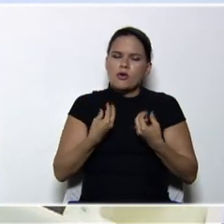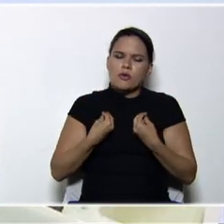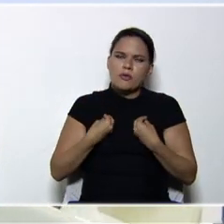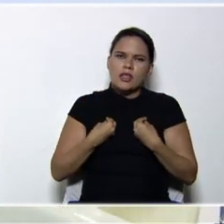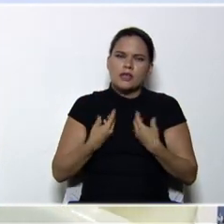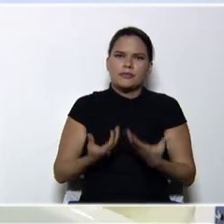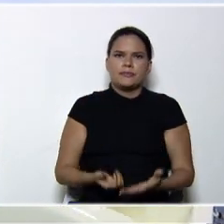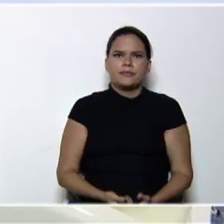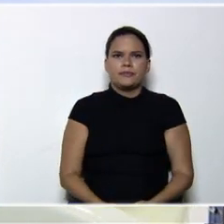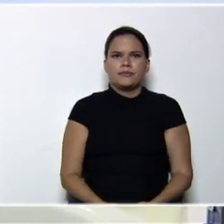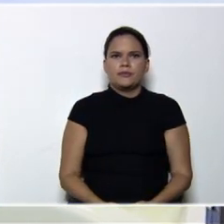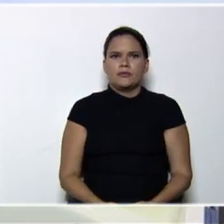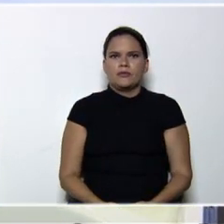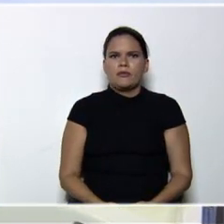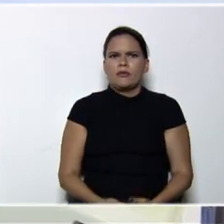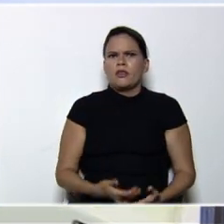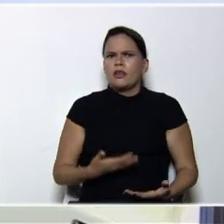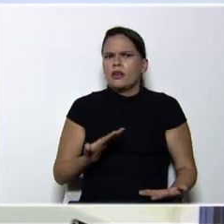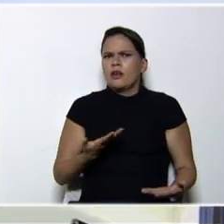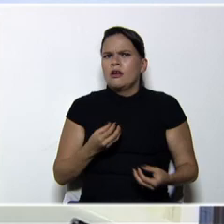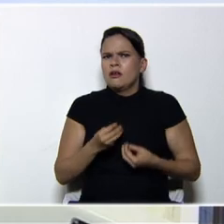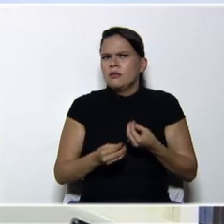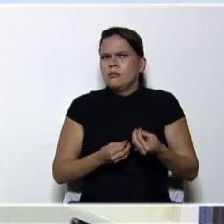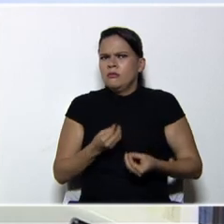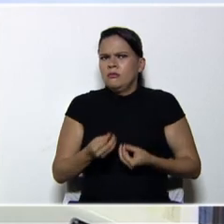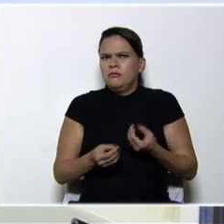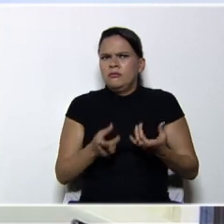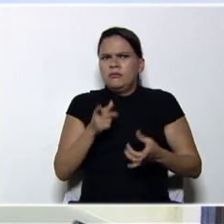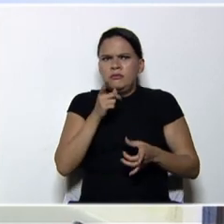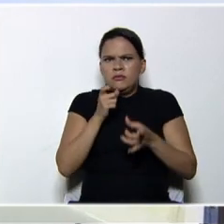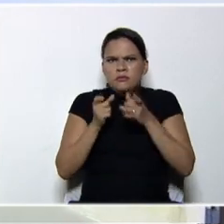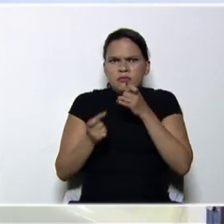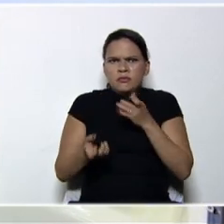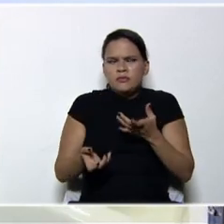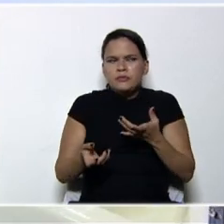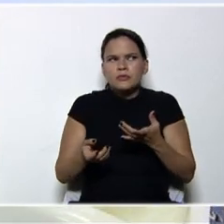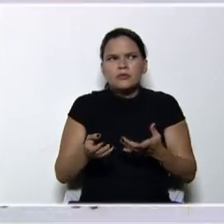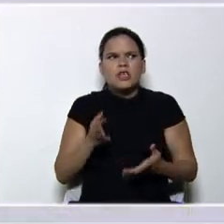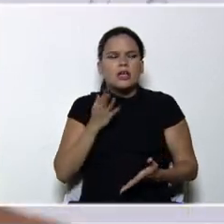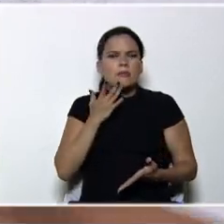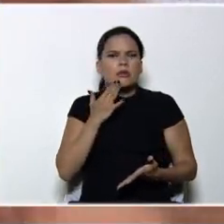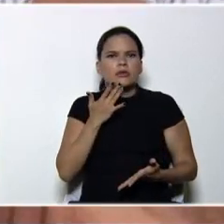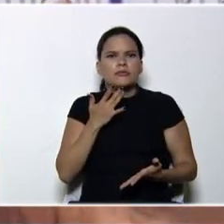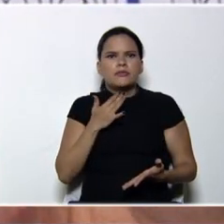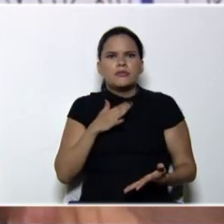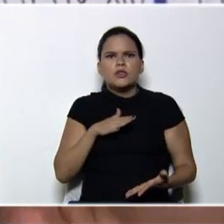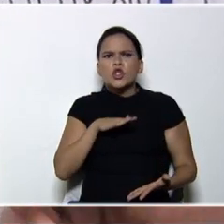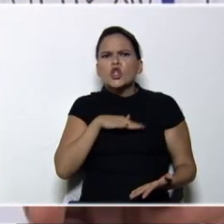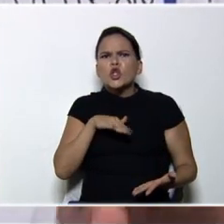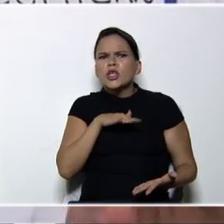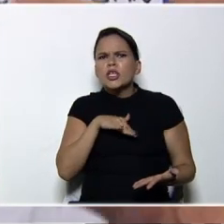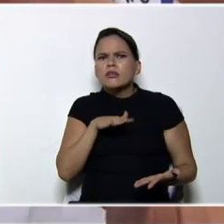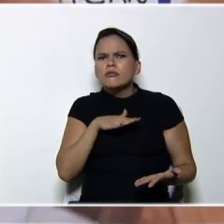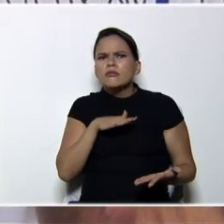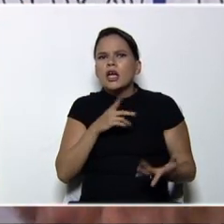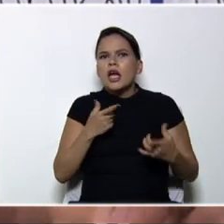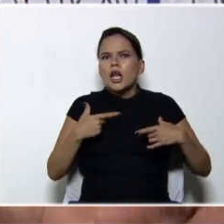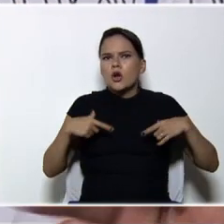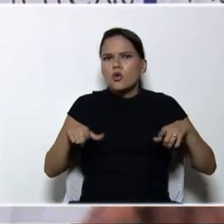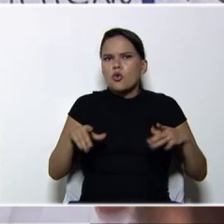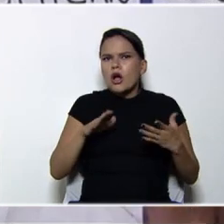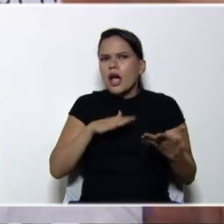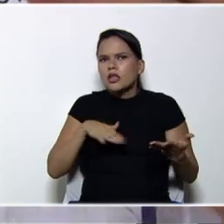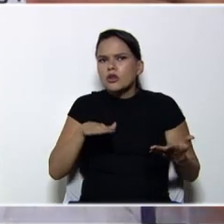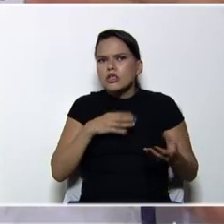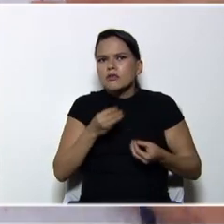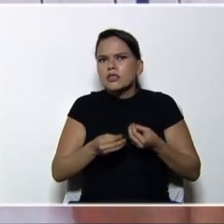¿sí? Entonces, ¿qué es lo que vamos a tomar en cuenta? Bueno, preguntas, por ejemplo, como el dónde, es decir, el lugar en donde se va a realizar, los